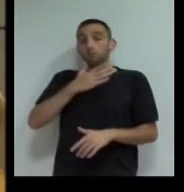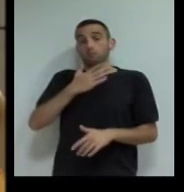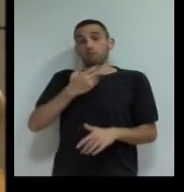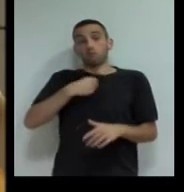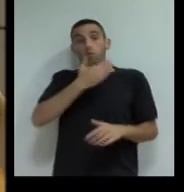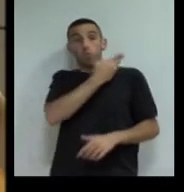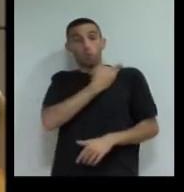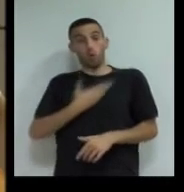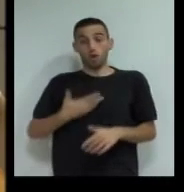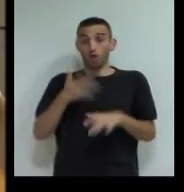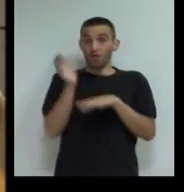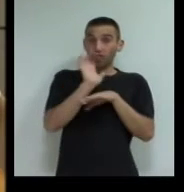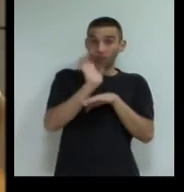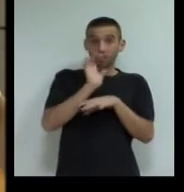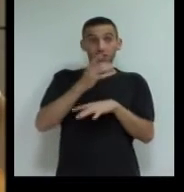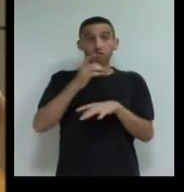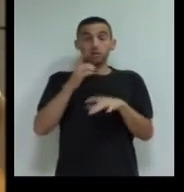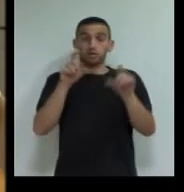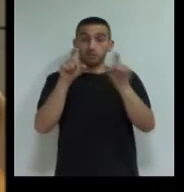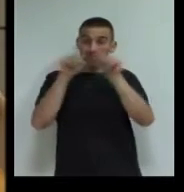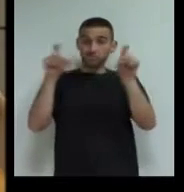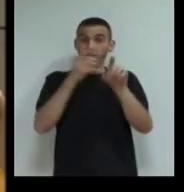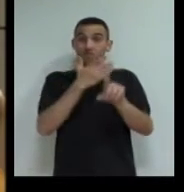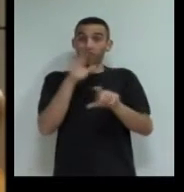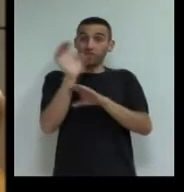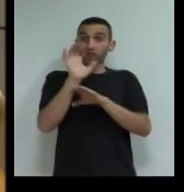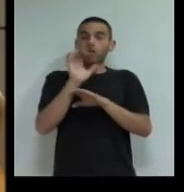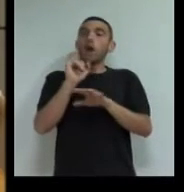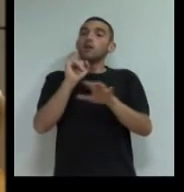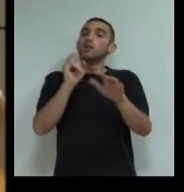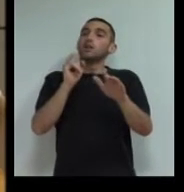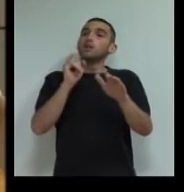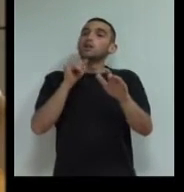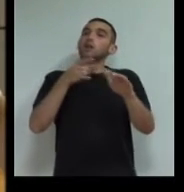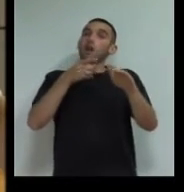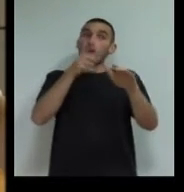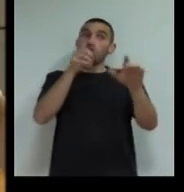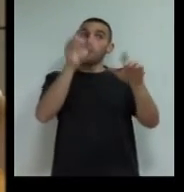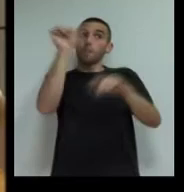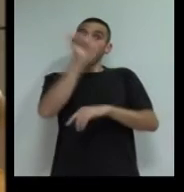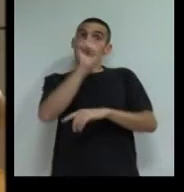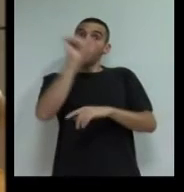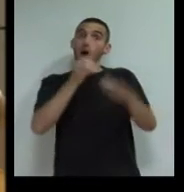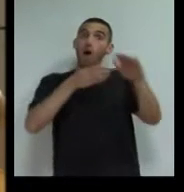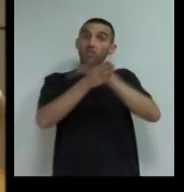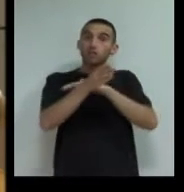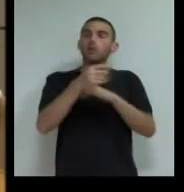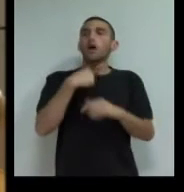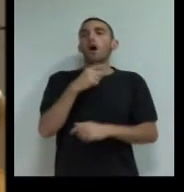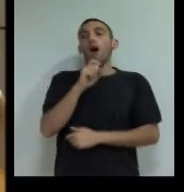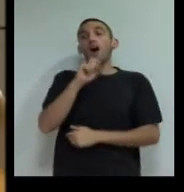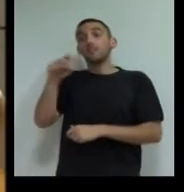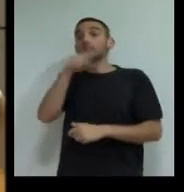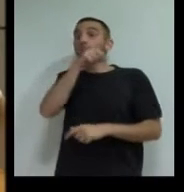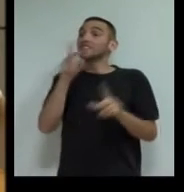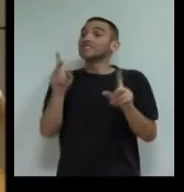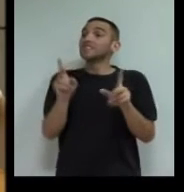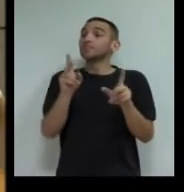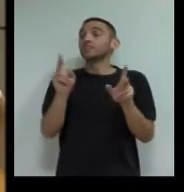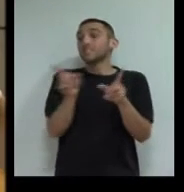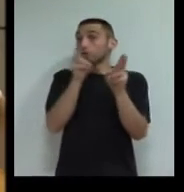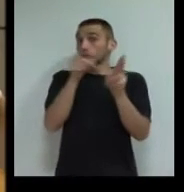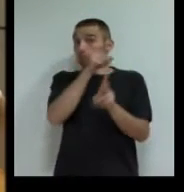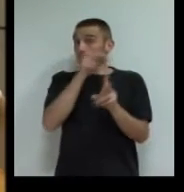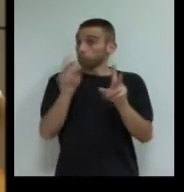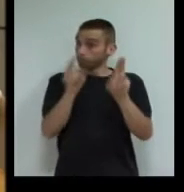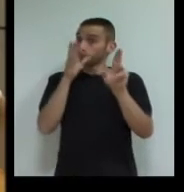están haciendo una explotación comercial de las películas en accesible, avisan, oiga, que estas sesiones, pues no todas las sesiones que se